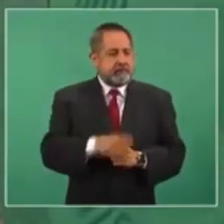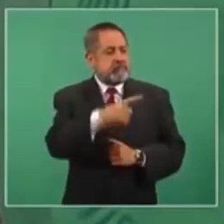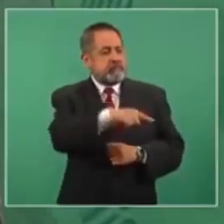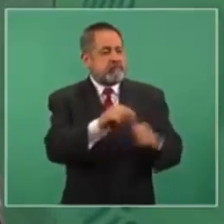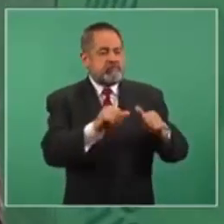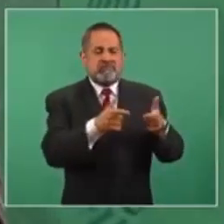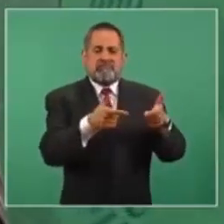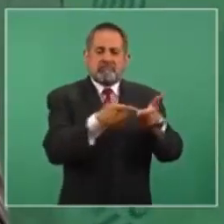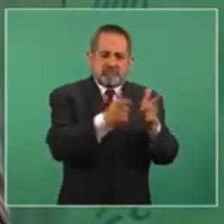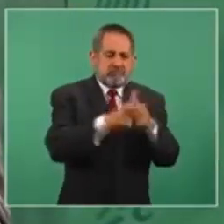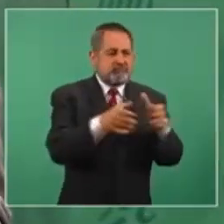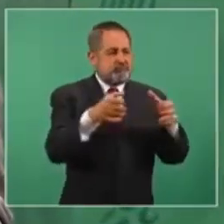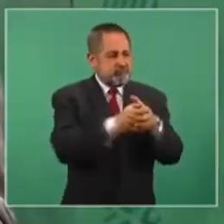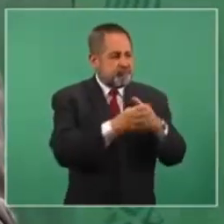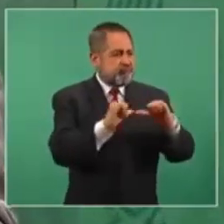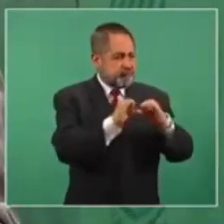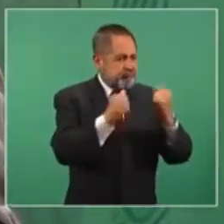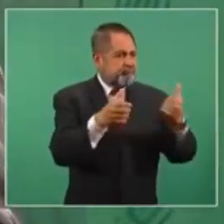asociación,